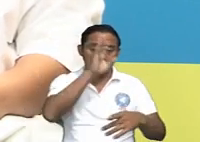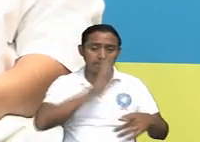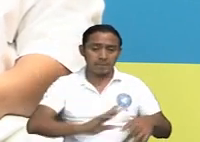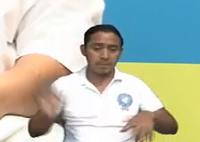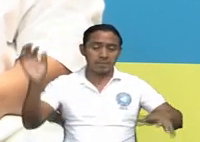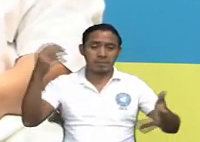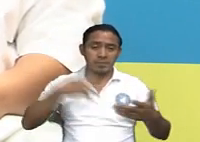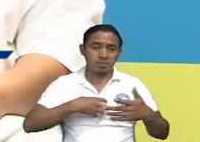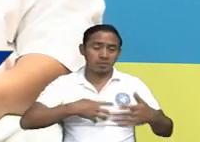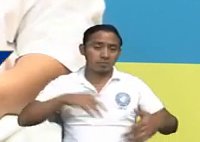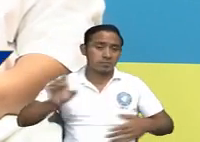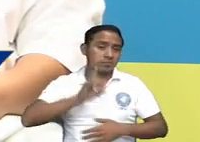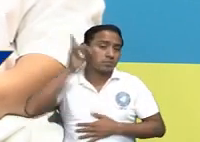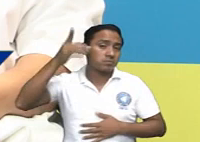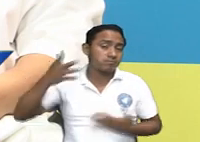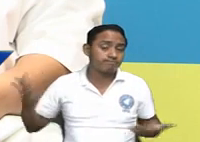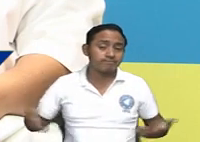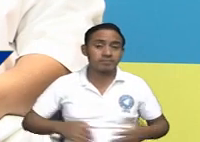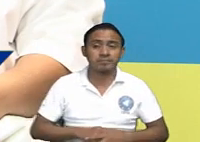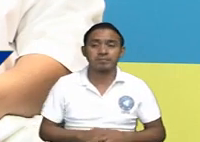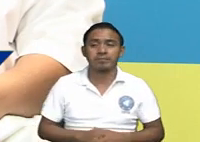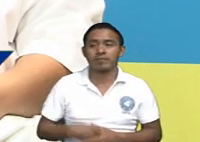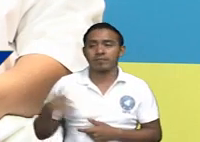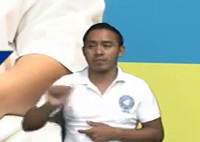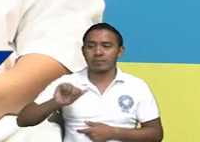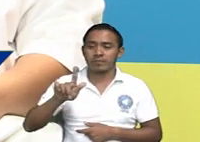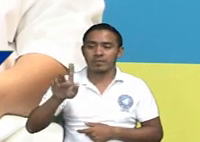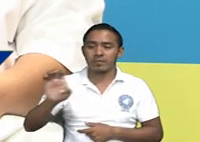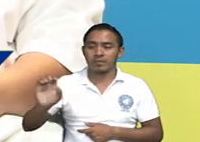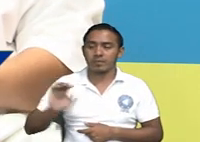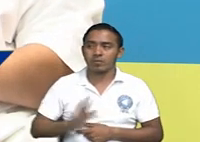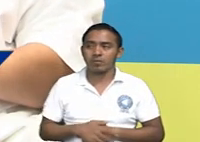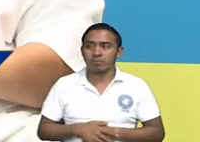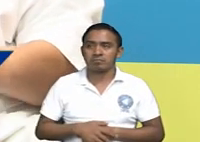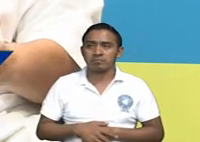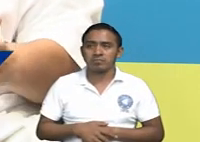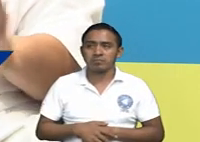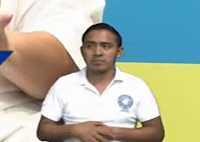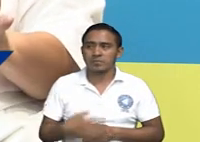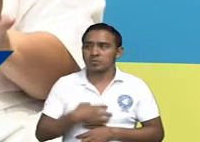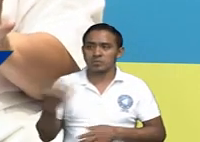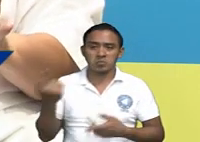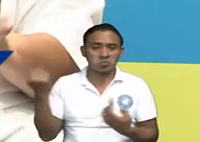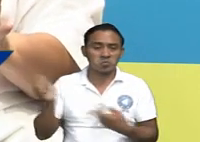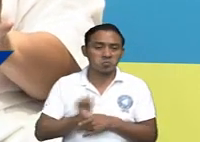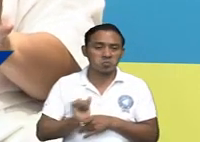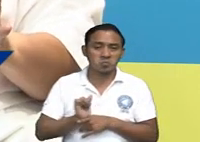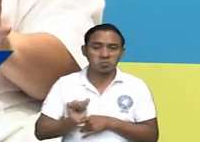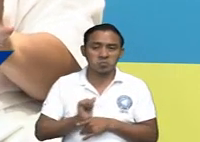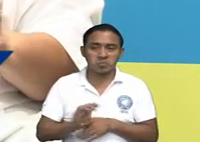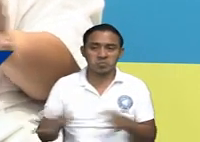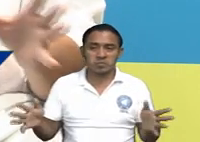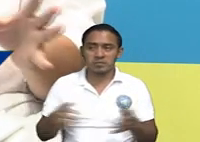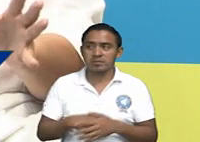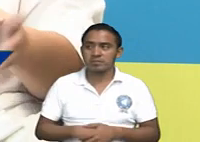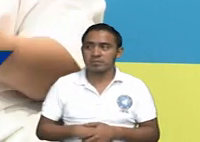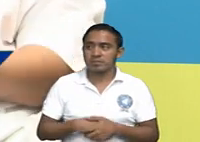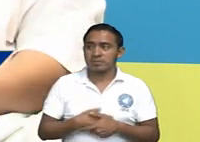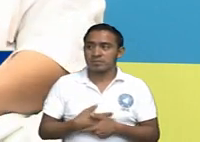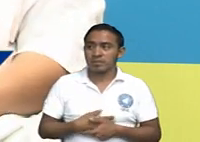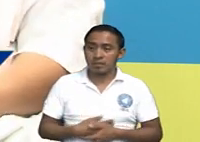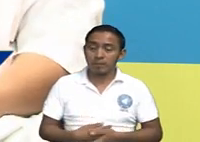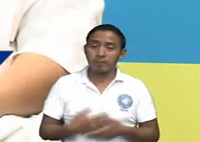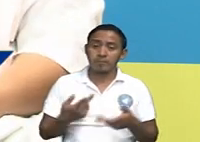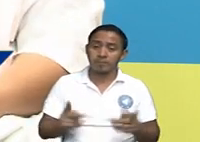impregnado en su desarrollo sexual. El ateo lo que te hace es que se basa en la práctica y en la materialidad de las cosas,